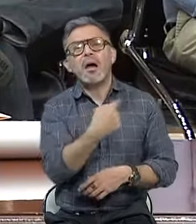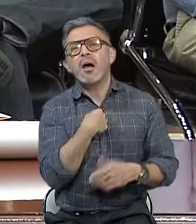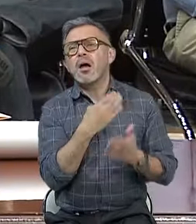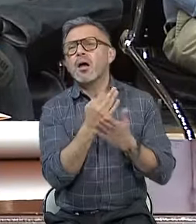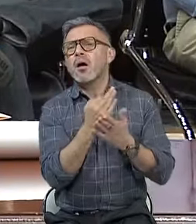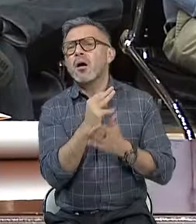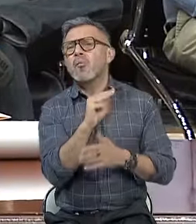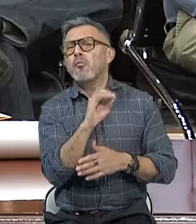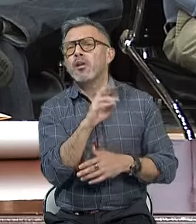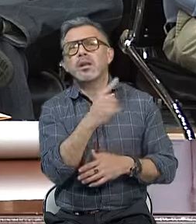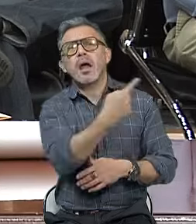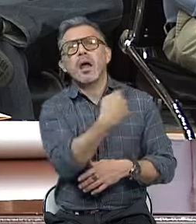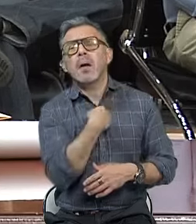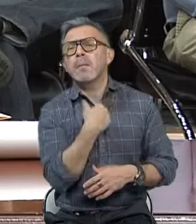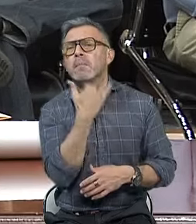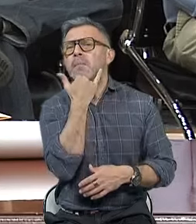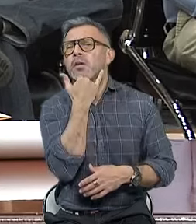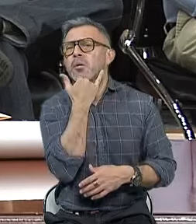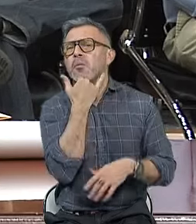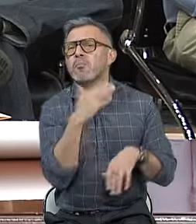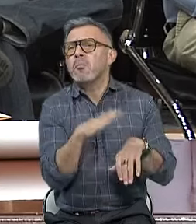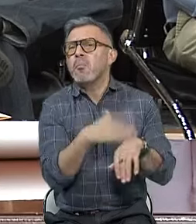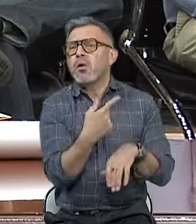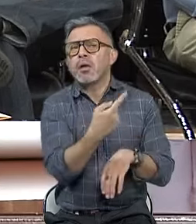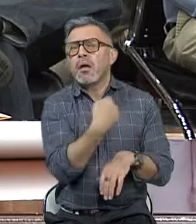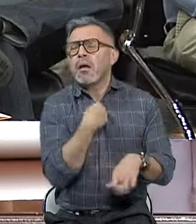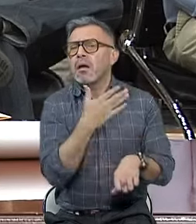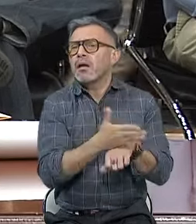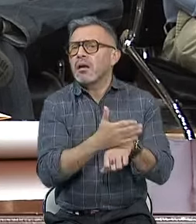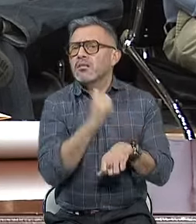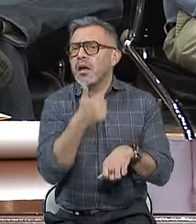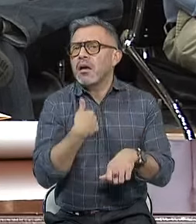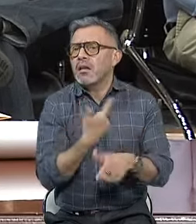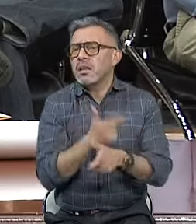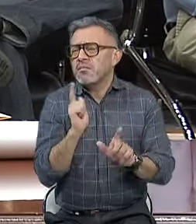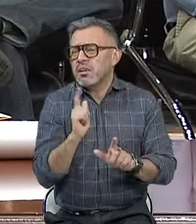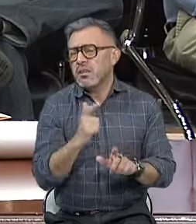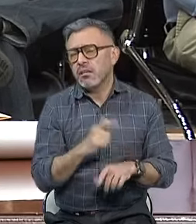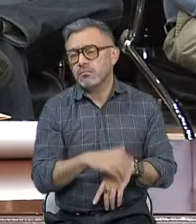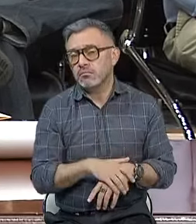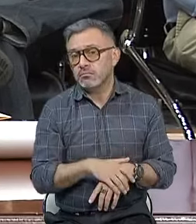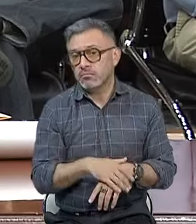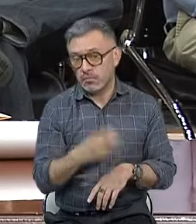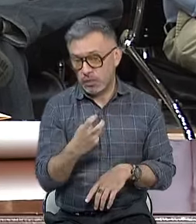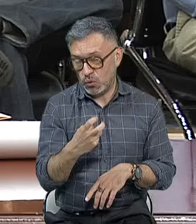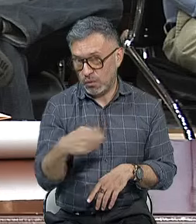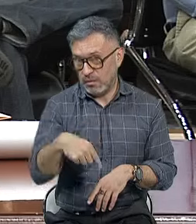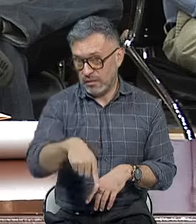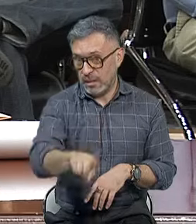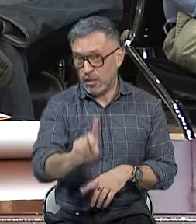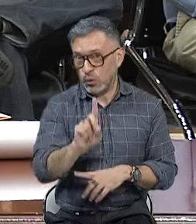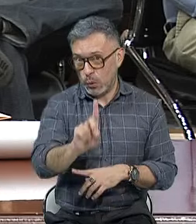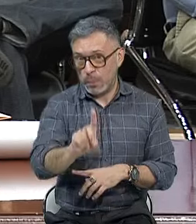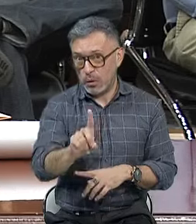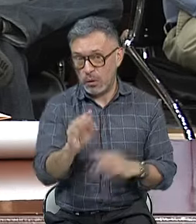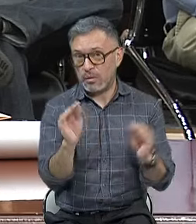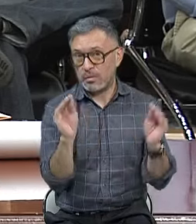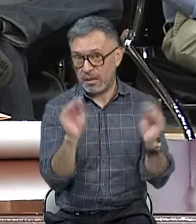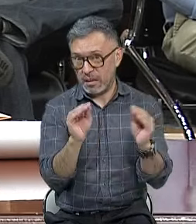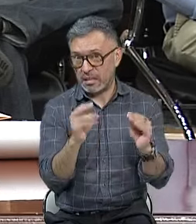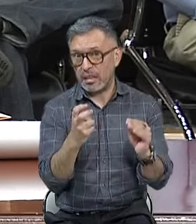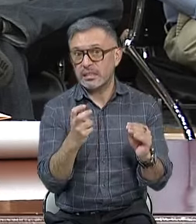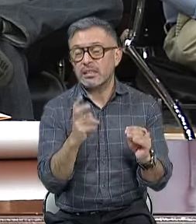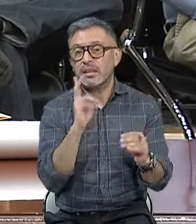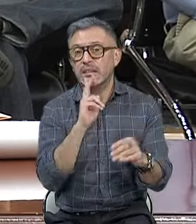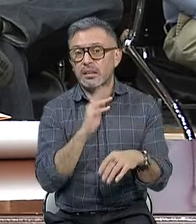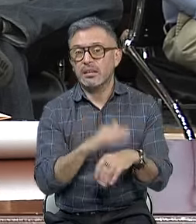impunidad estamos oyendo cómo va a ser el debate de la oposición el domingo estaba va ser la manera un